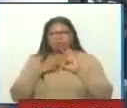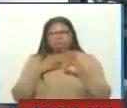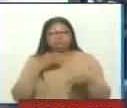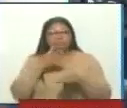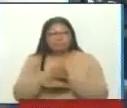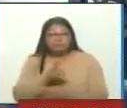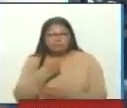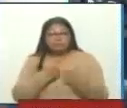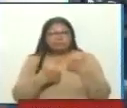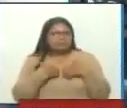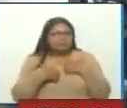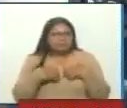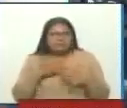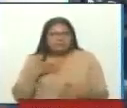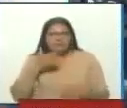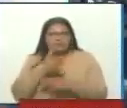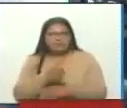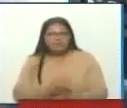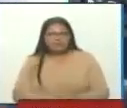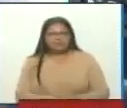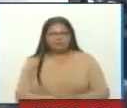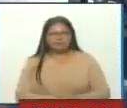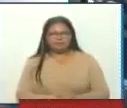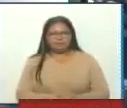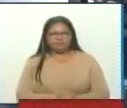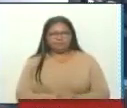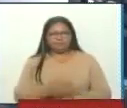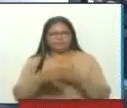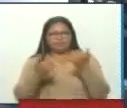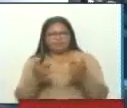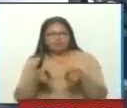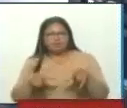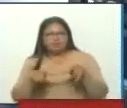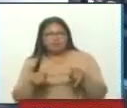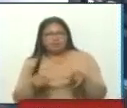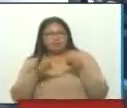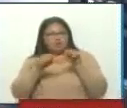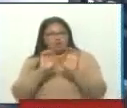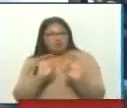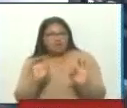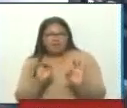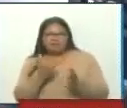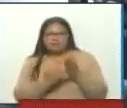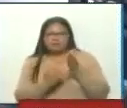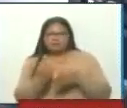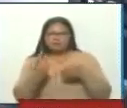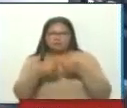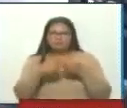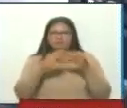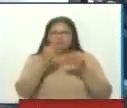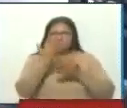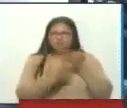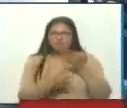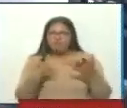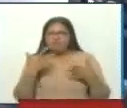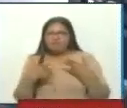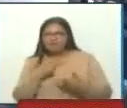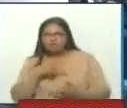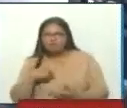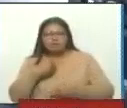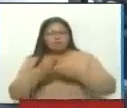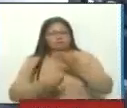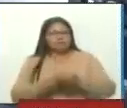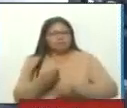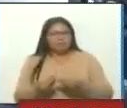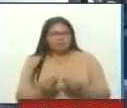estaba desesperada de Guarenas para llegar hasta allá. No quedó ningún registro de toda esa actividad que nosotros